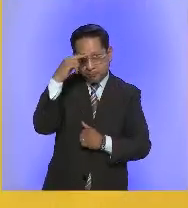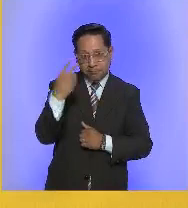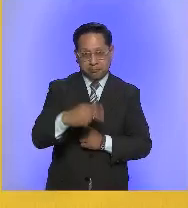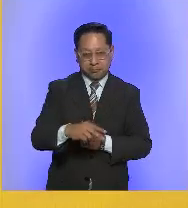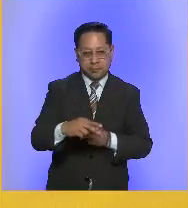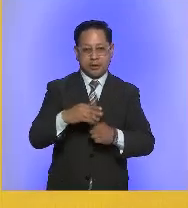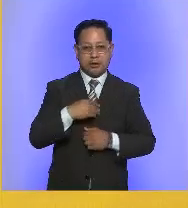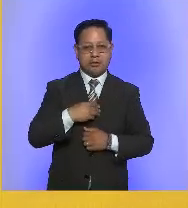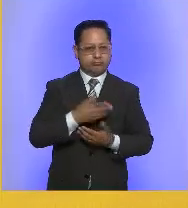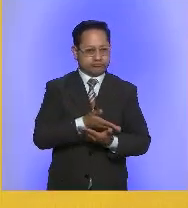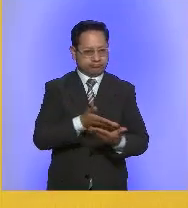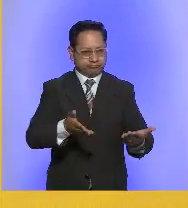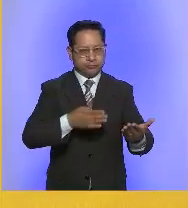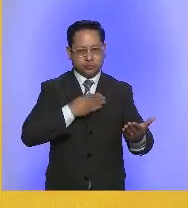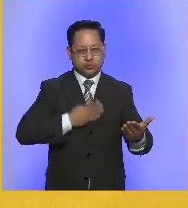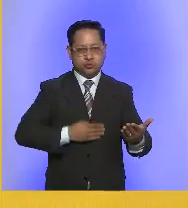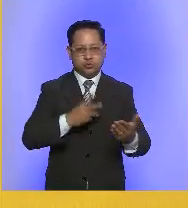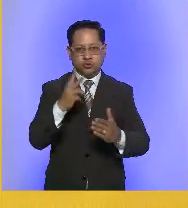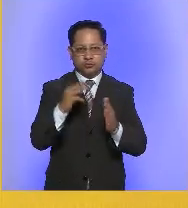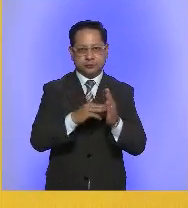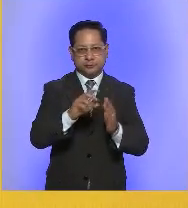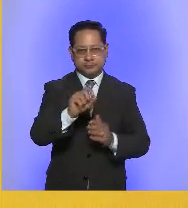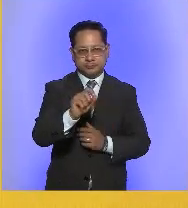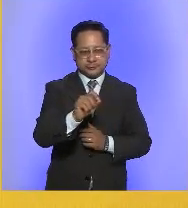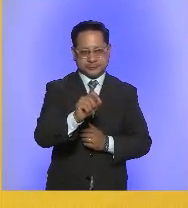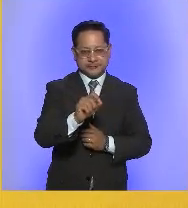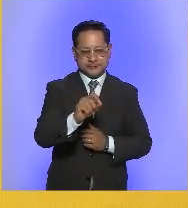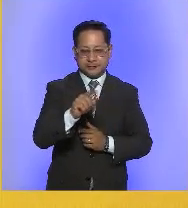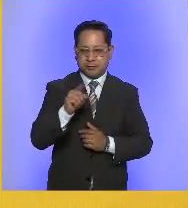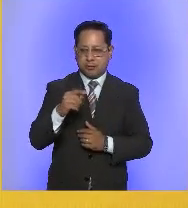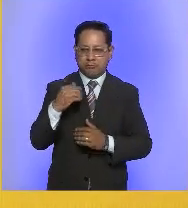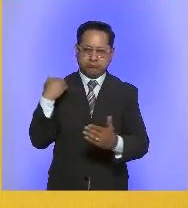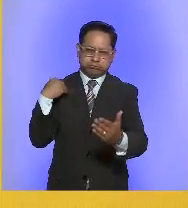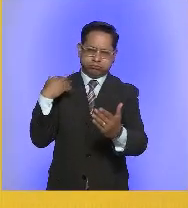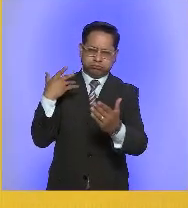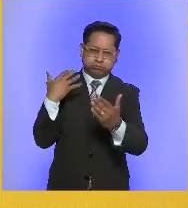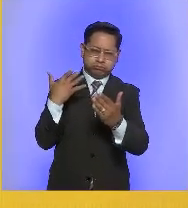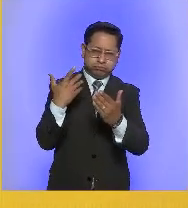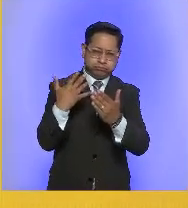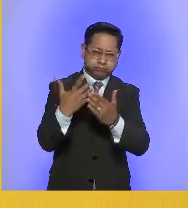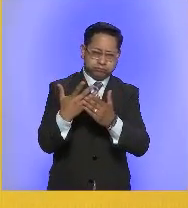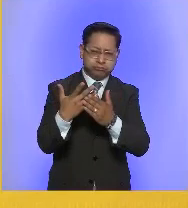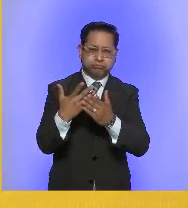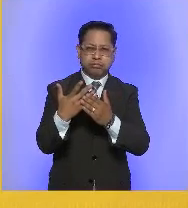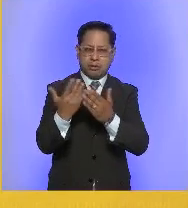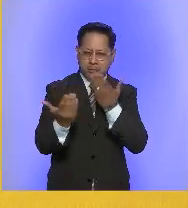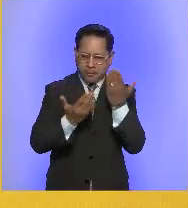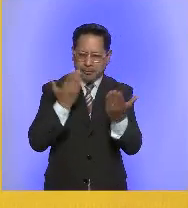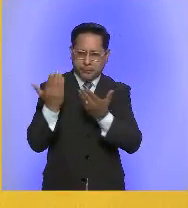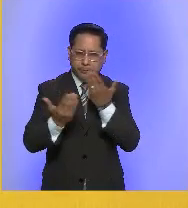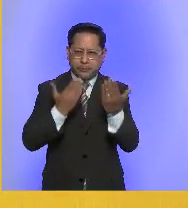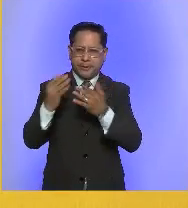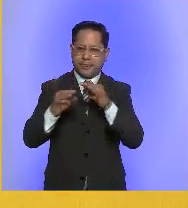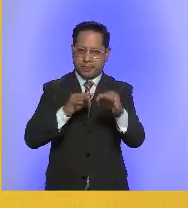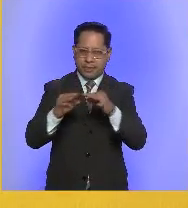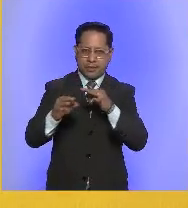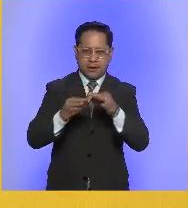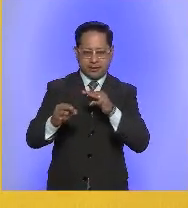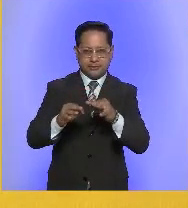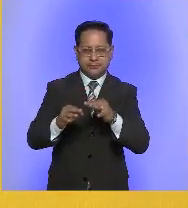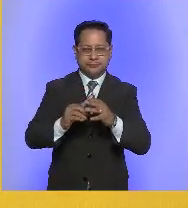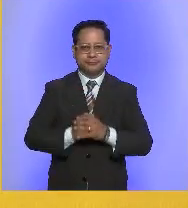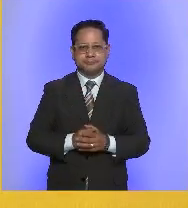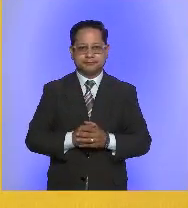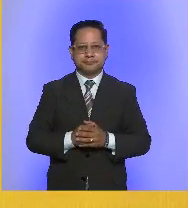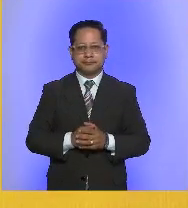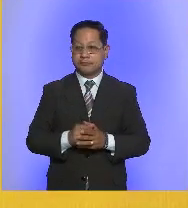2020 por su destacada trayectoria profesional y jurisdiccional. Ha sido juez instructor del Tribunal